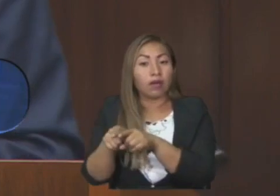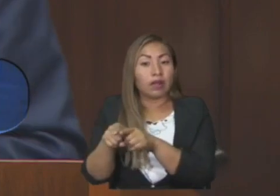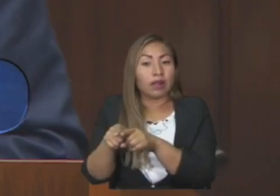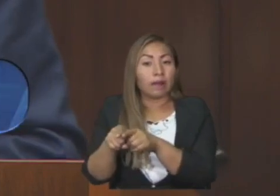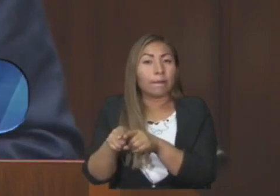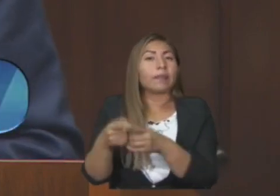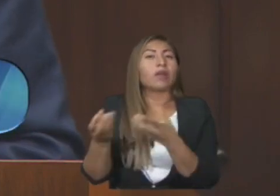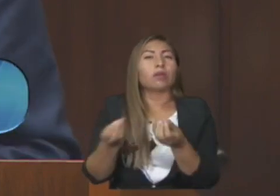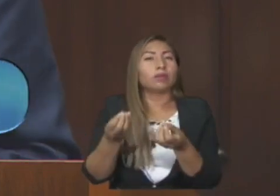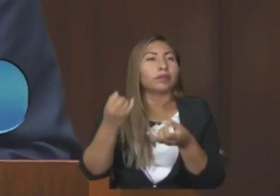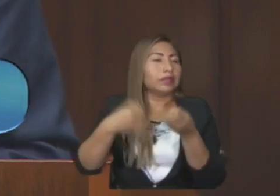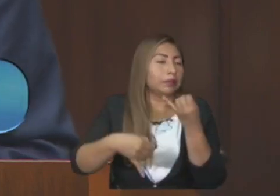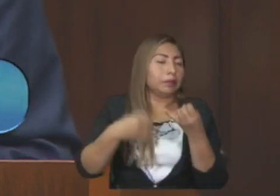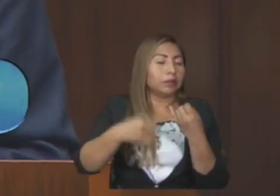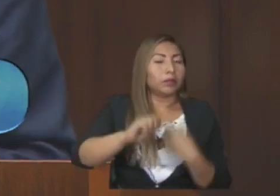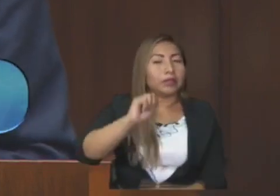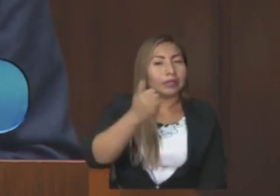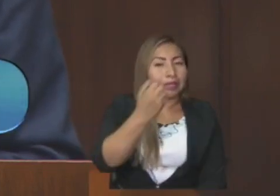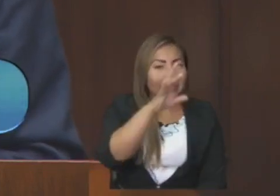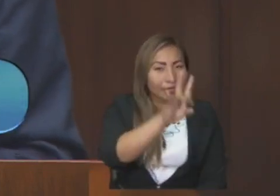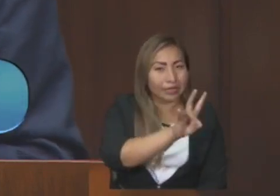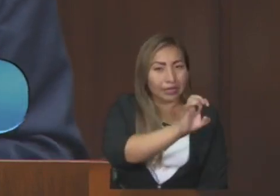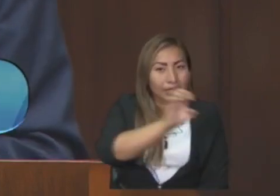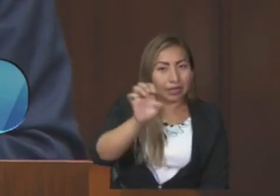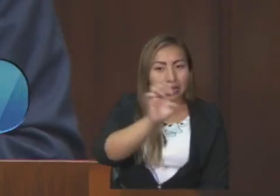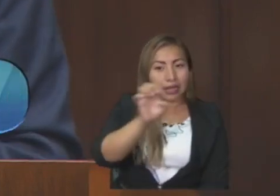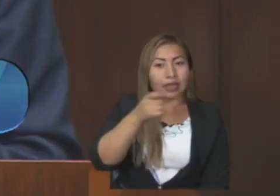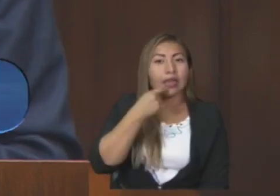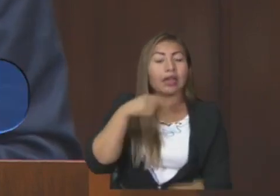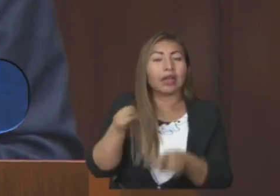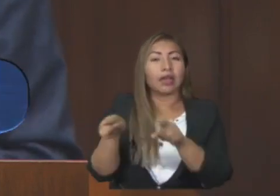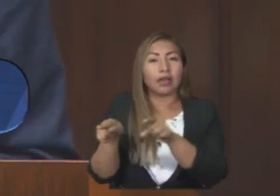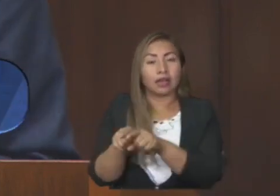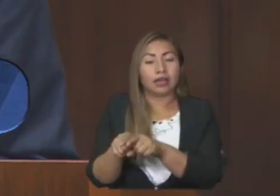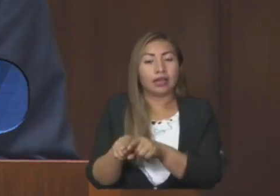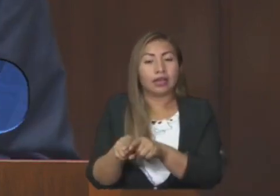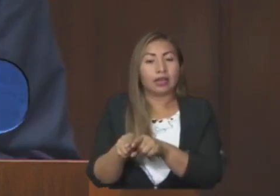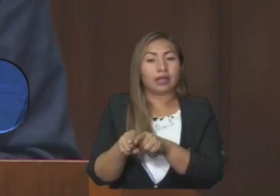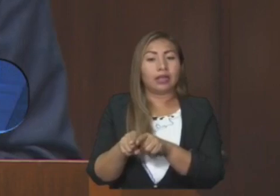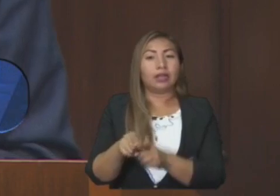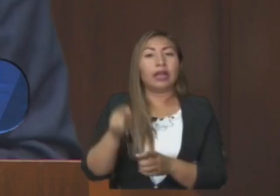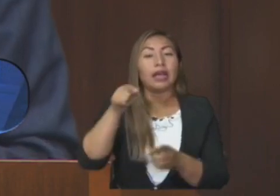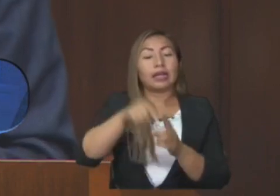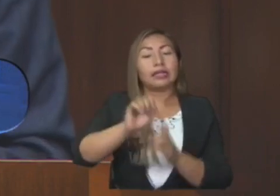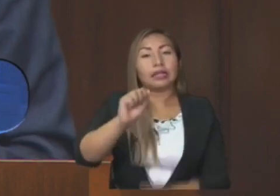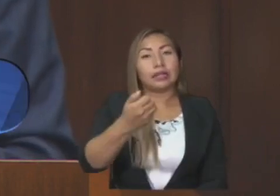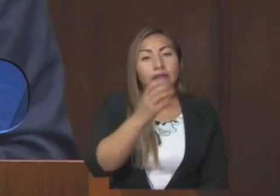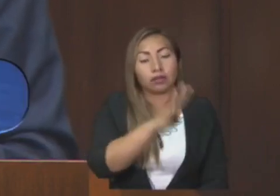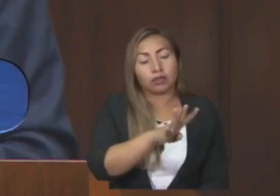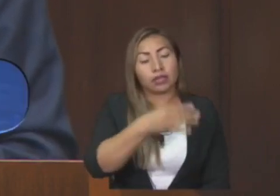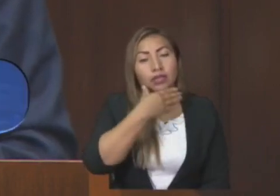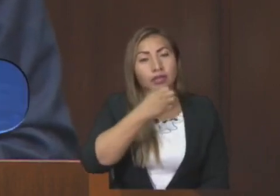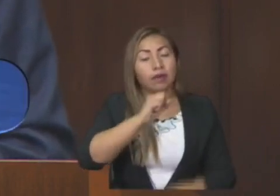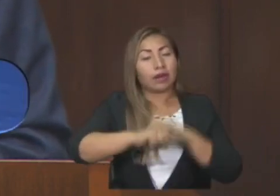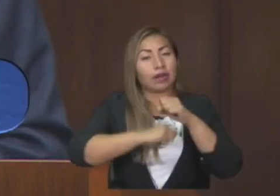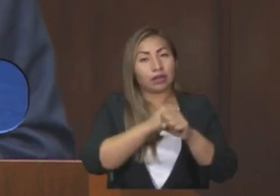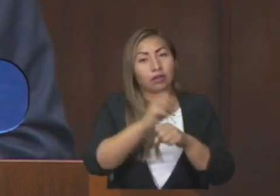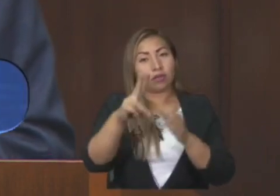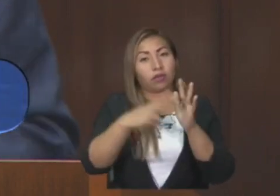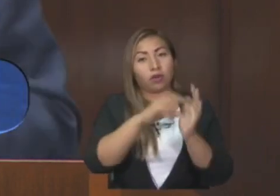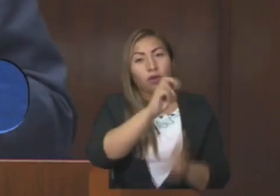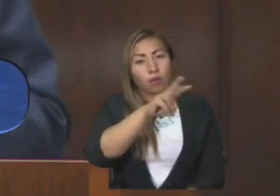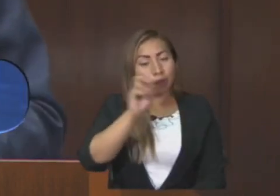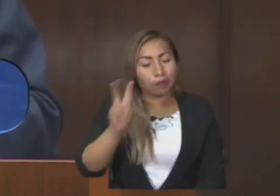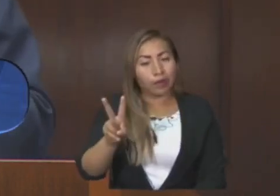enero. El Gobierno Nacional le otorgó a Minera Panamá hasta el 14 de diciembre del 2022 para